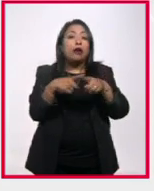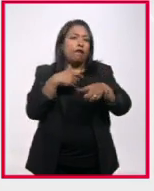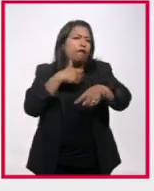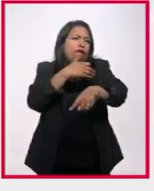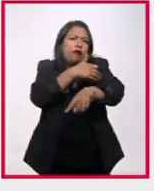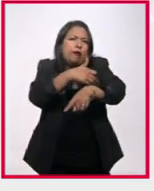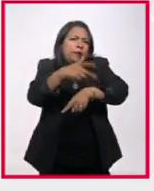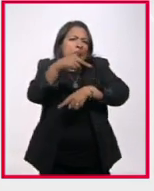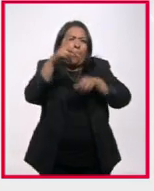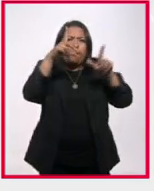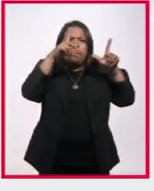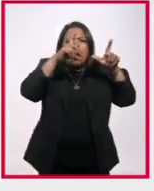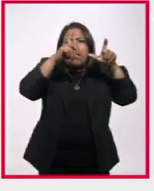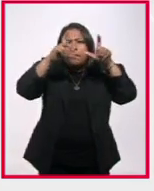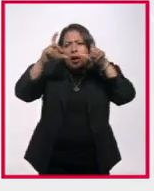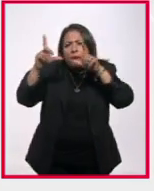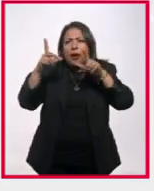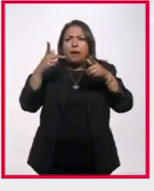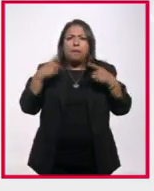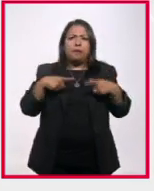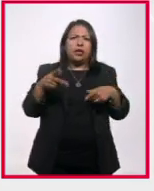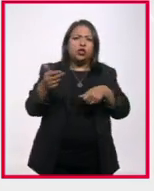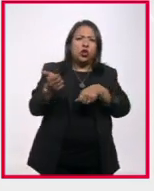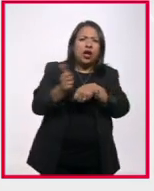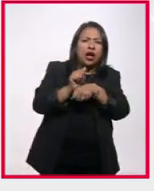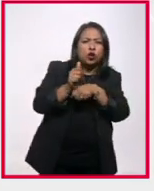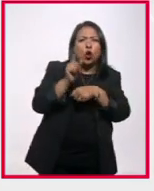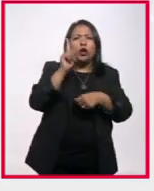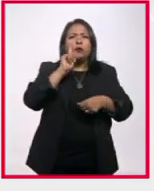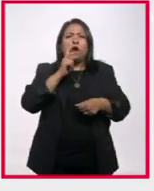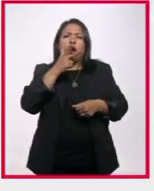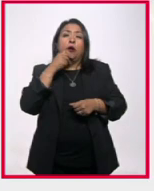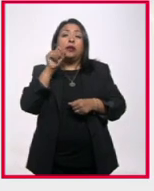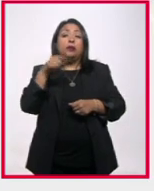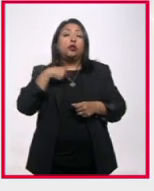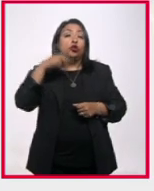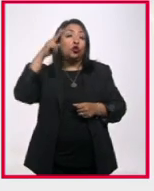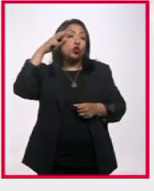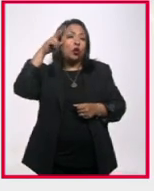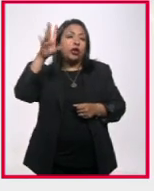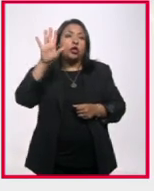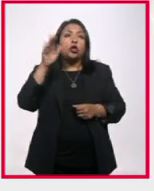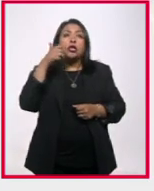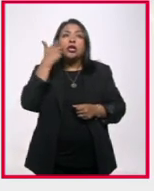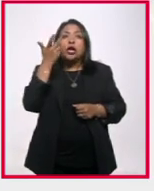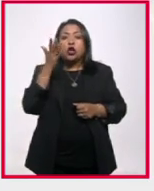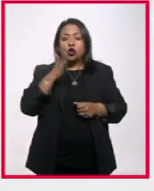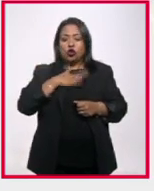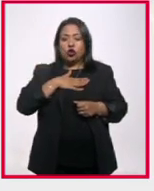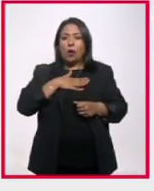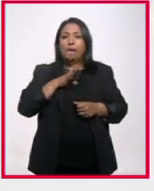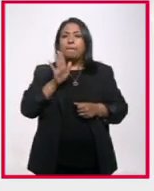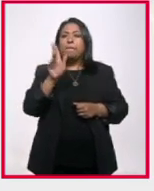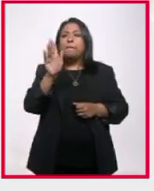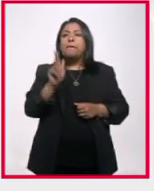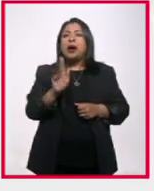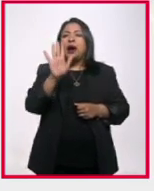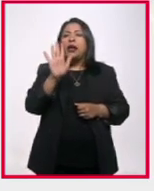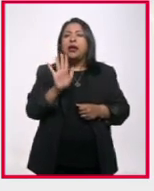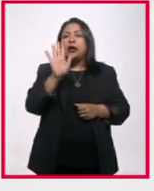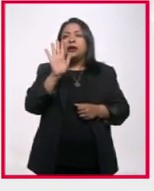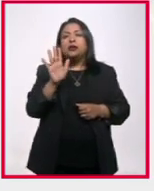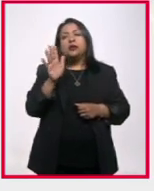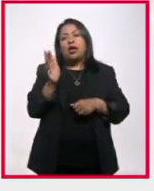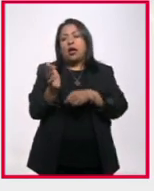familias, de actores, de actrices y de este sueño que era parecerse a una actriz de cine en los